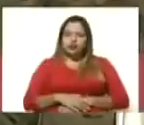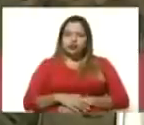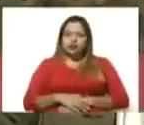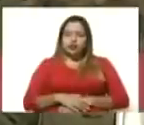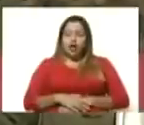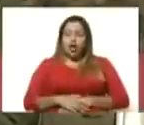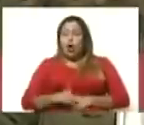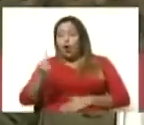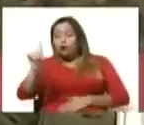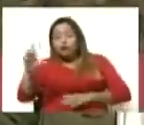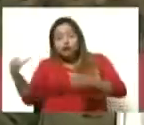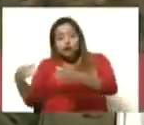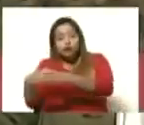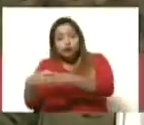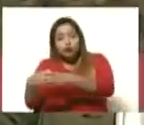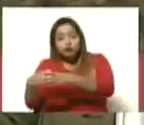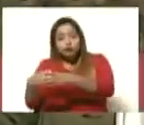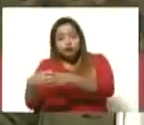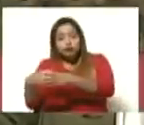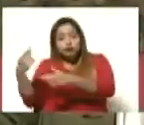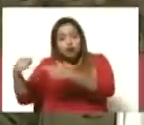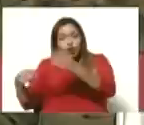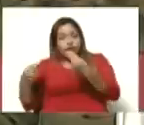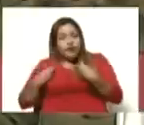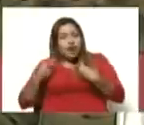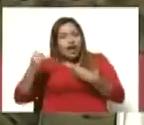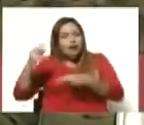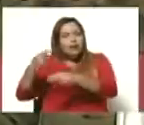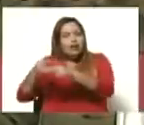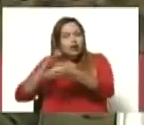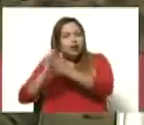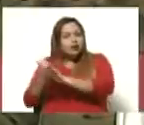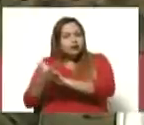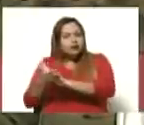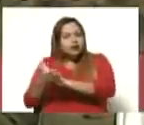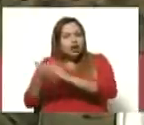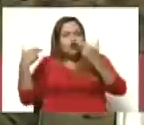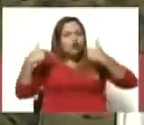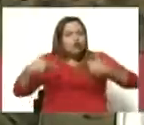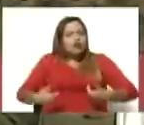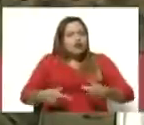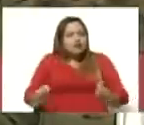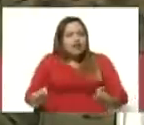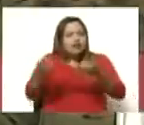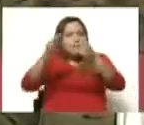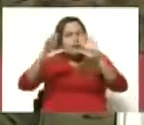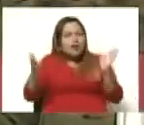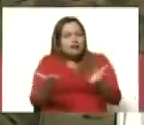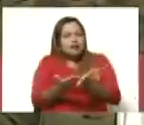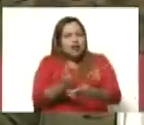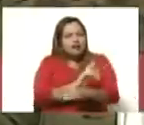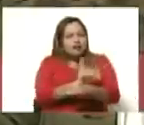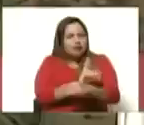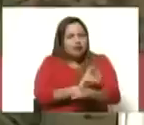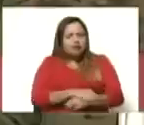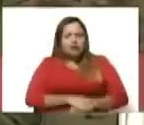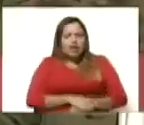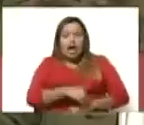extinción, la especie humana. Salvemos al planeta a tiempo, año 92.